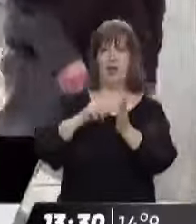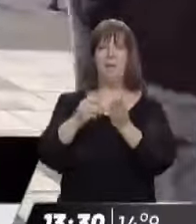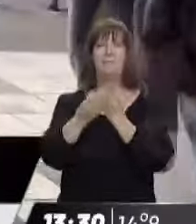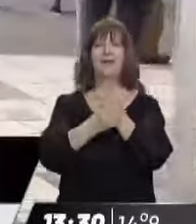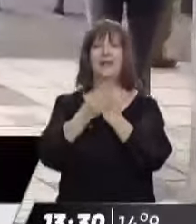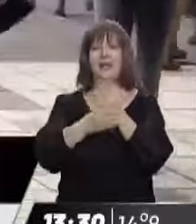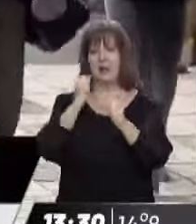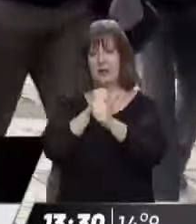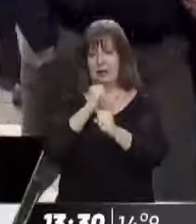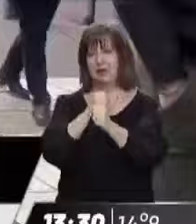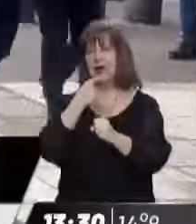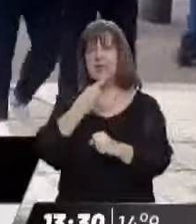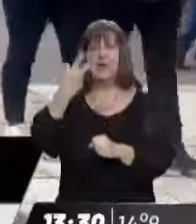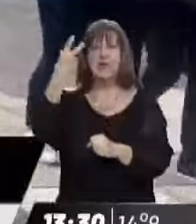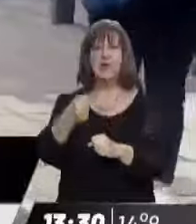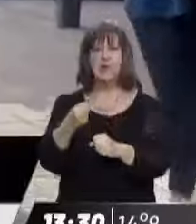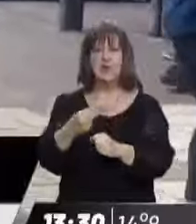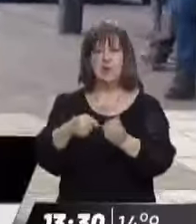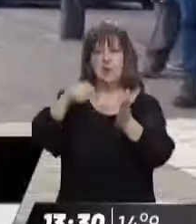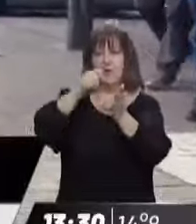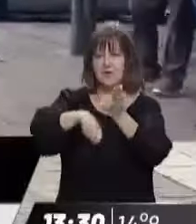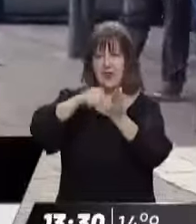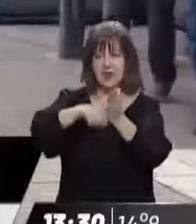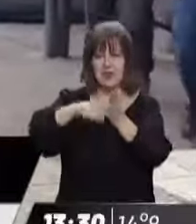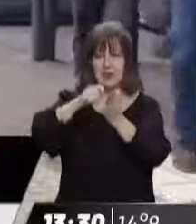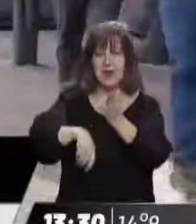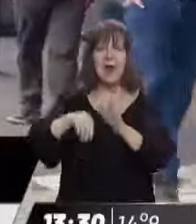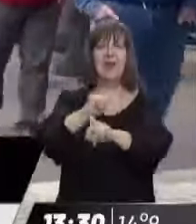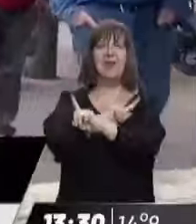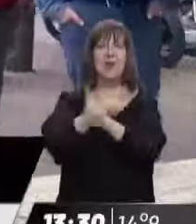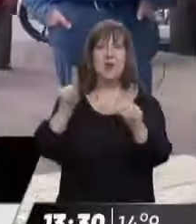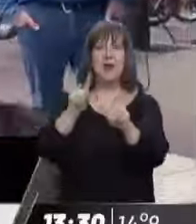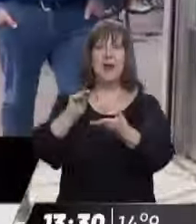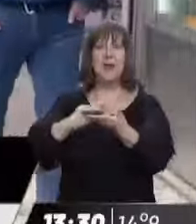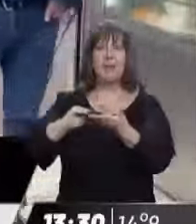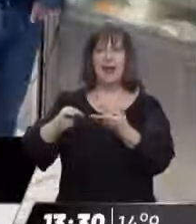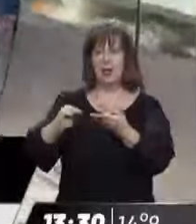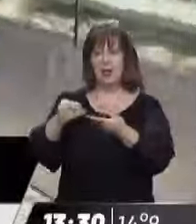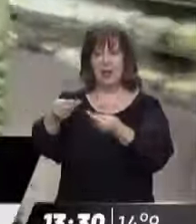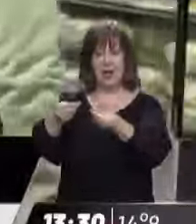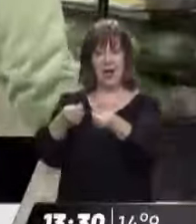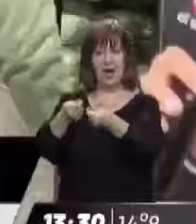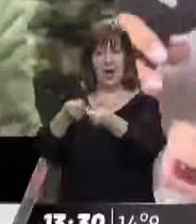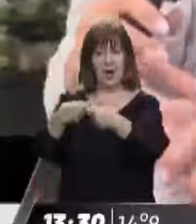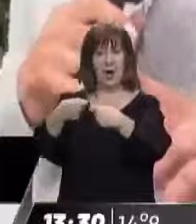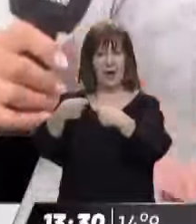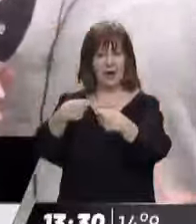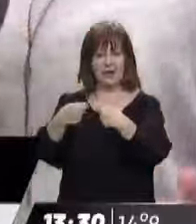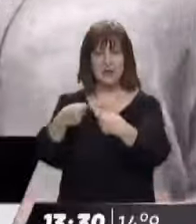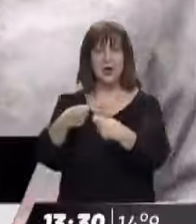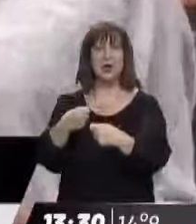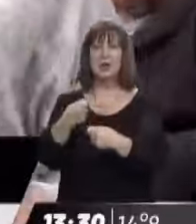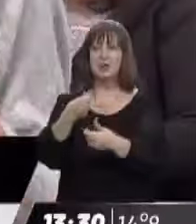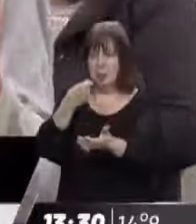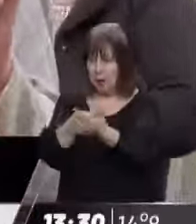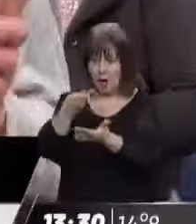Ministerio de Trabajo, lo que se acordó puntualmente es que no trabajaran los empleados por más que se les pagara doble, o sea, no deben